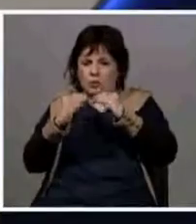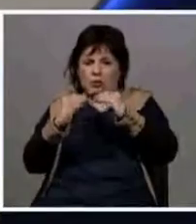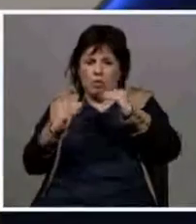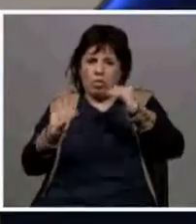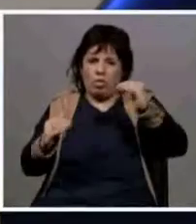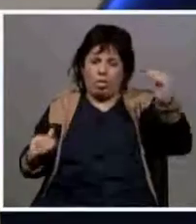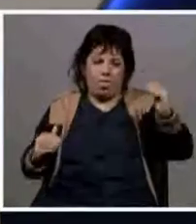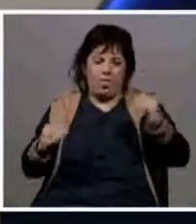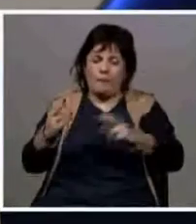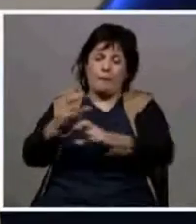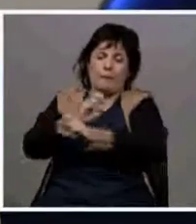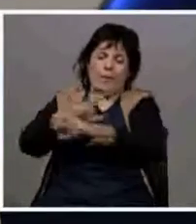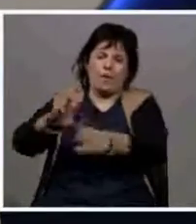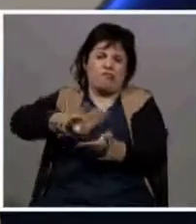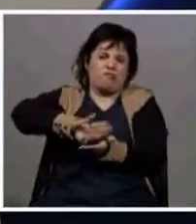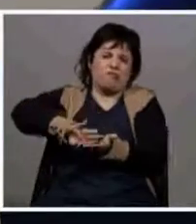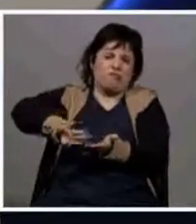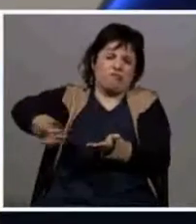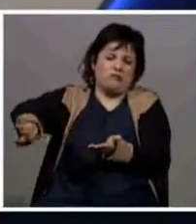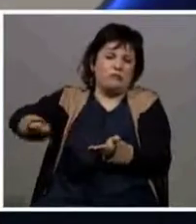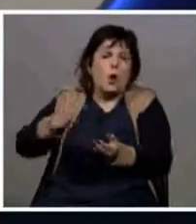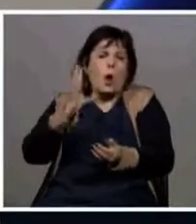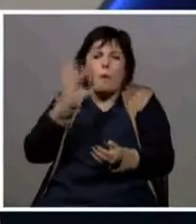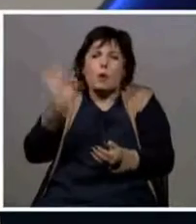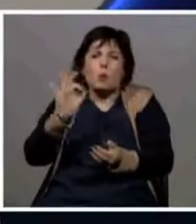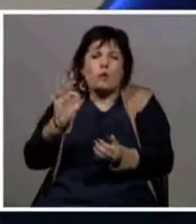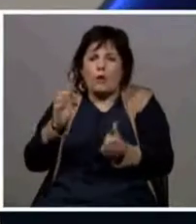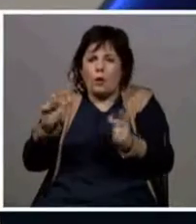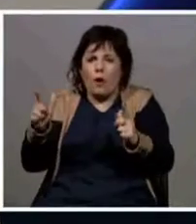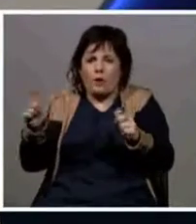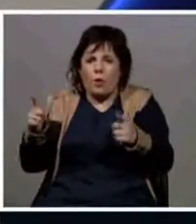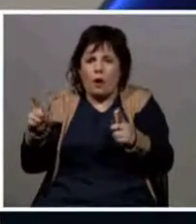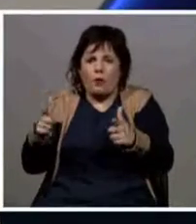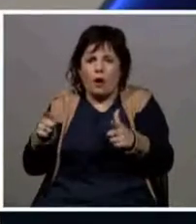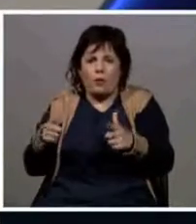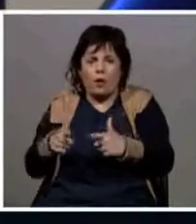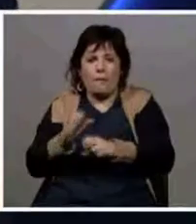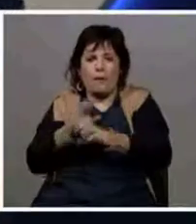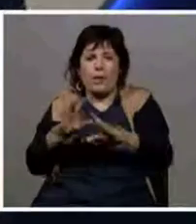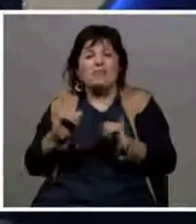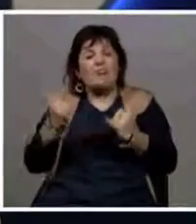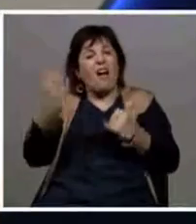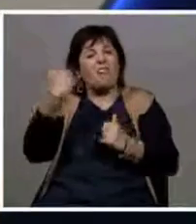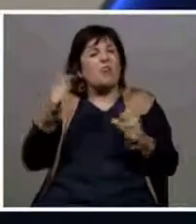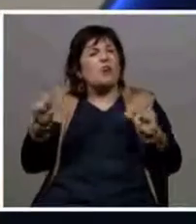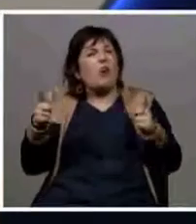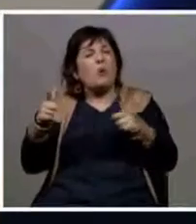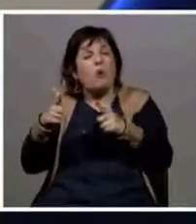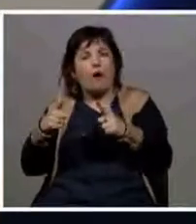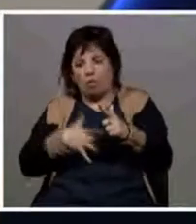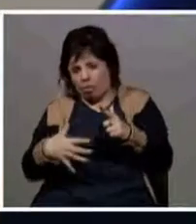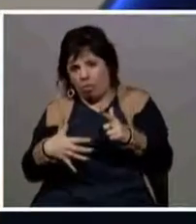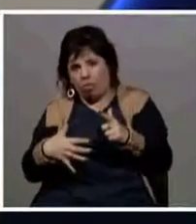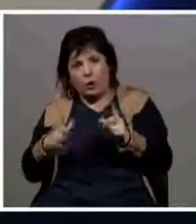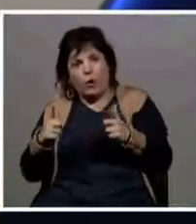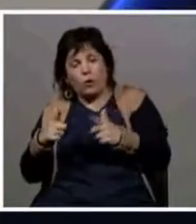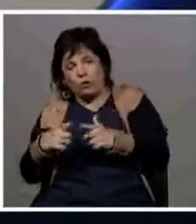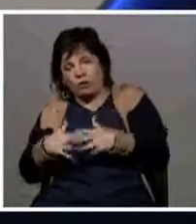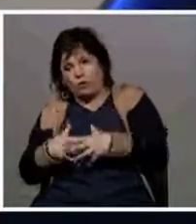genera mayor exclusión porque las oportunidades se restringen este más aún si ya estaba en restricción se restringen más aún